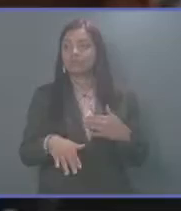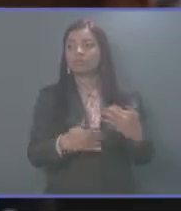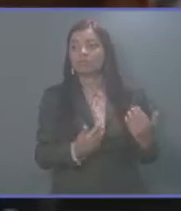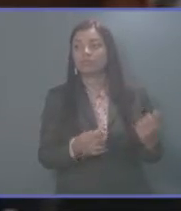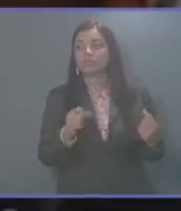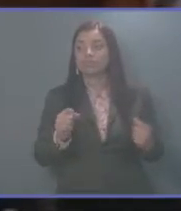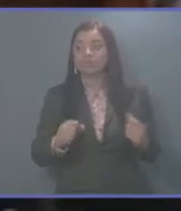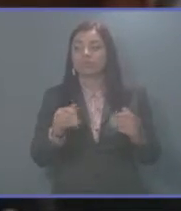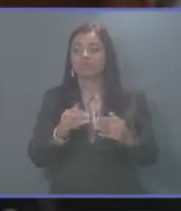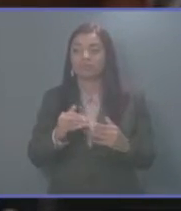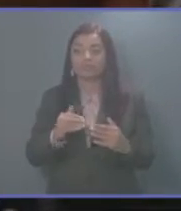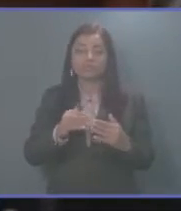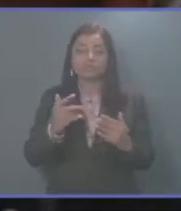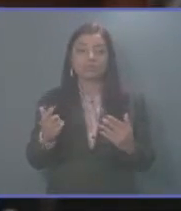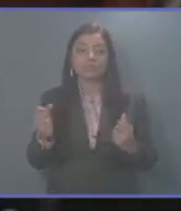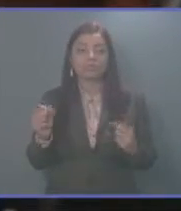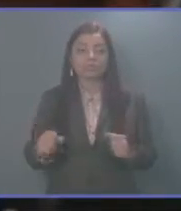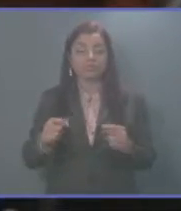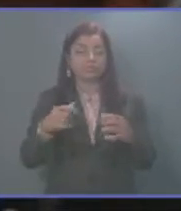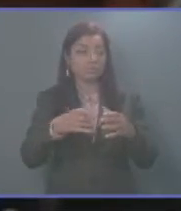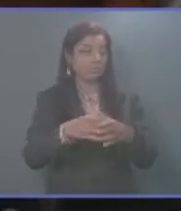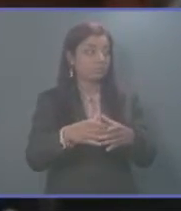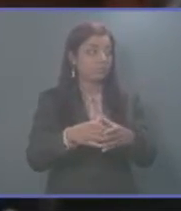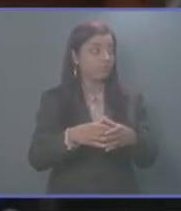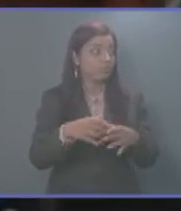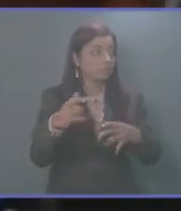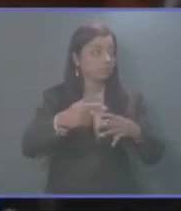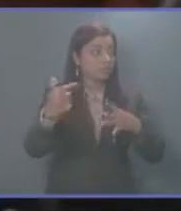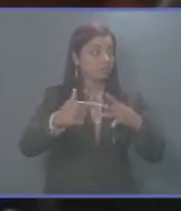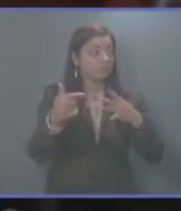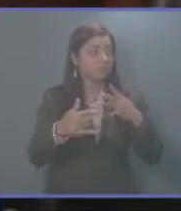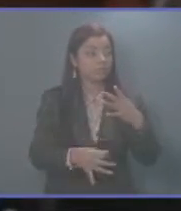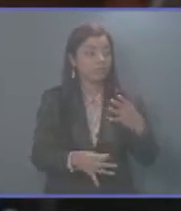más bien incorporar dentro de la ley